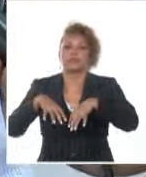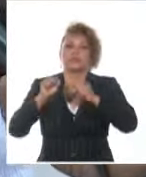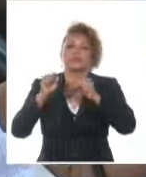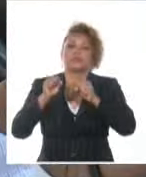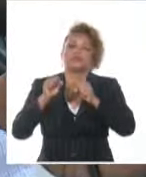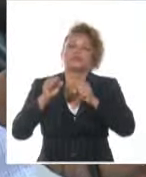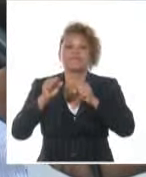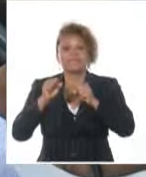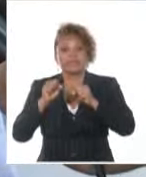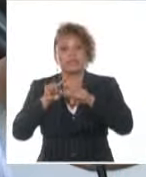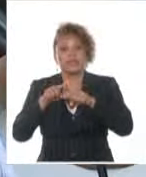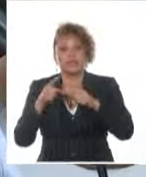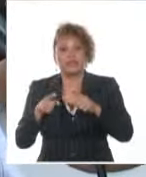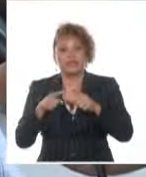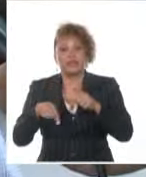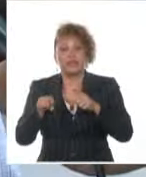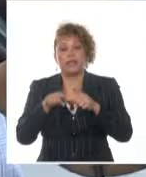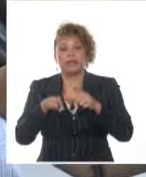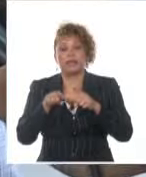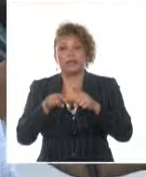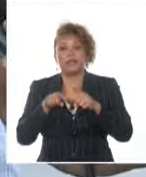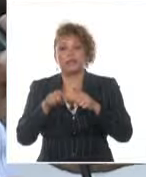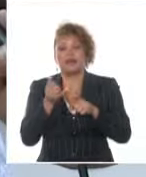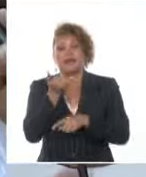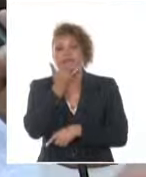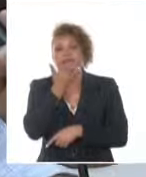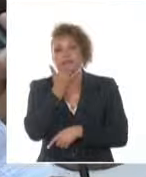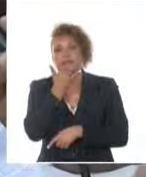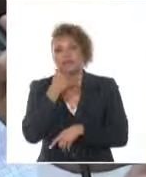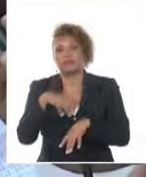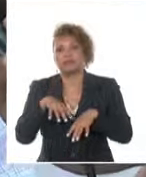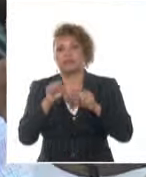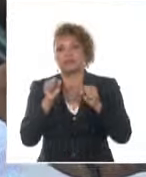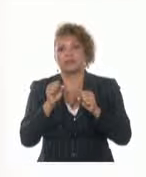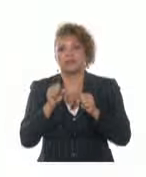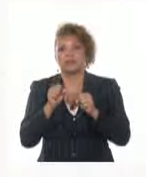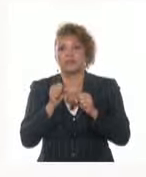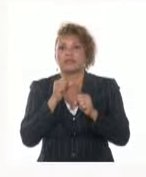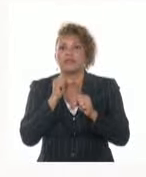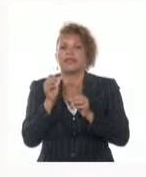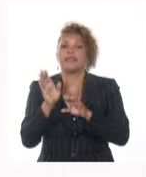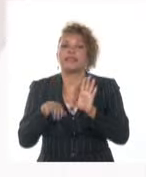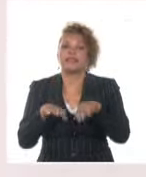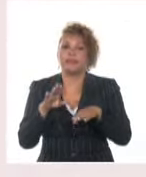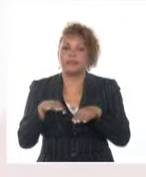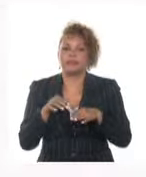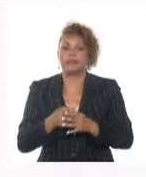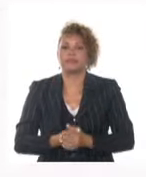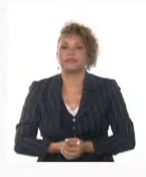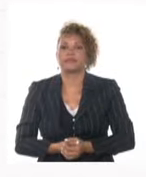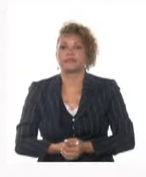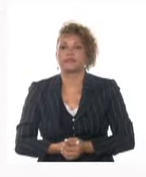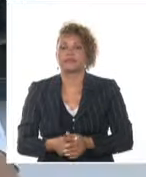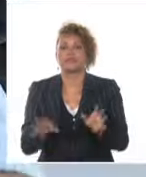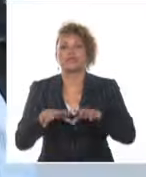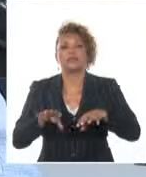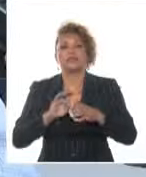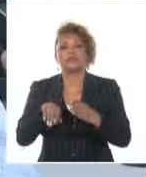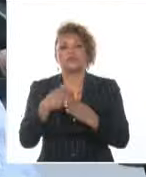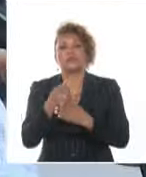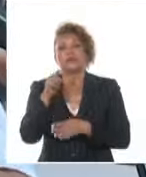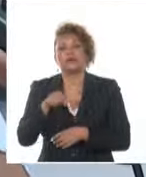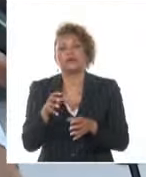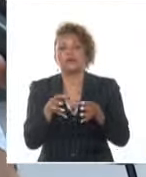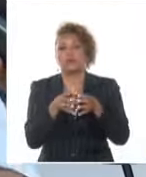y, por tanto, la afectación al servicio en función de la disponibilidad de la generación que tenemos. Esa es la condición que tenemos para el día de hoy. Tenemos un grupo de